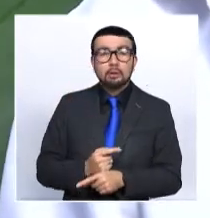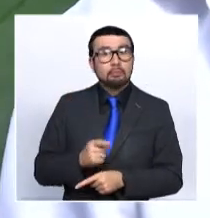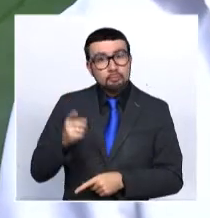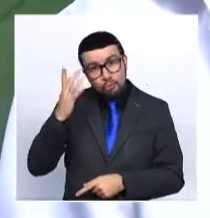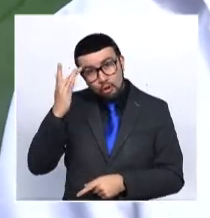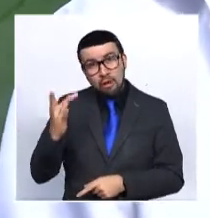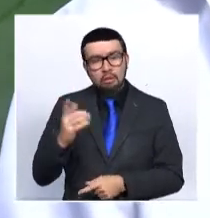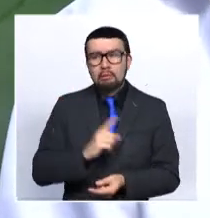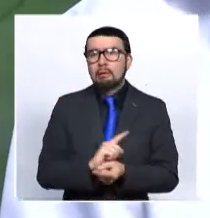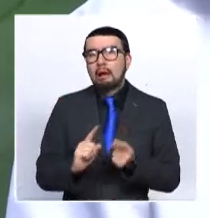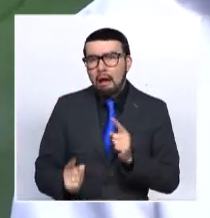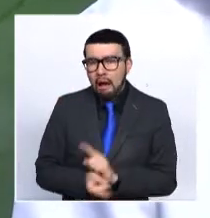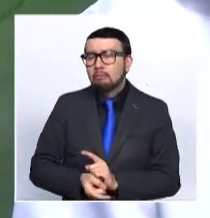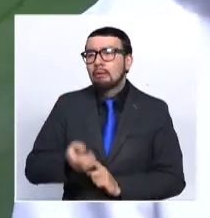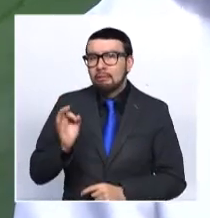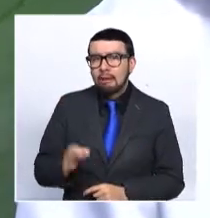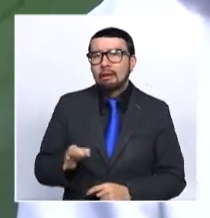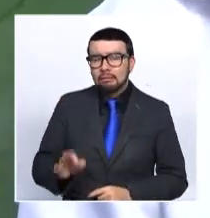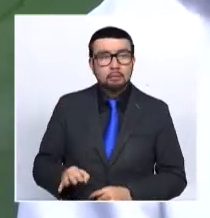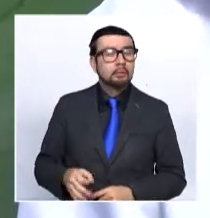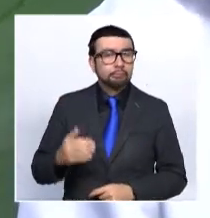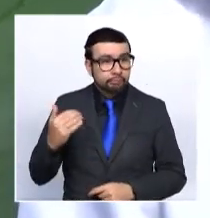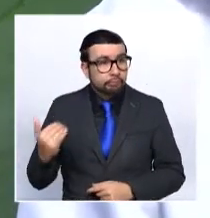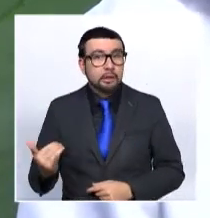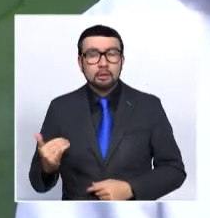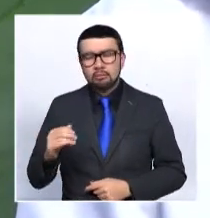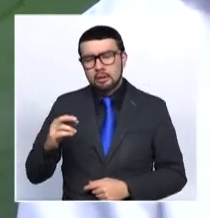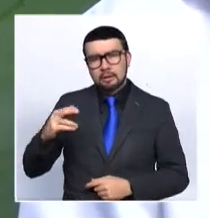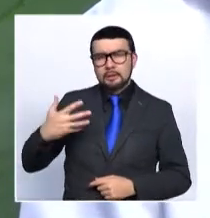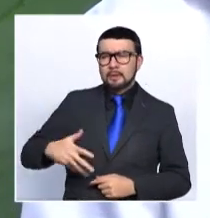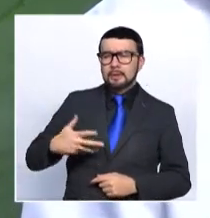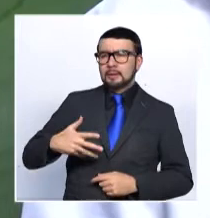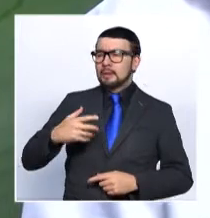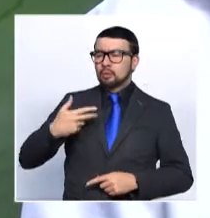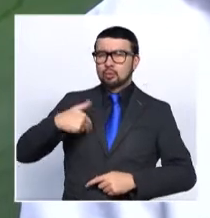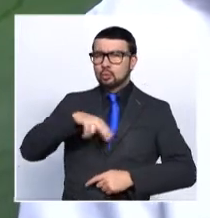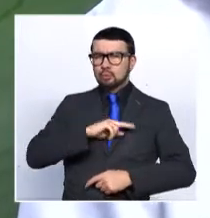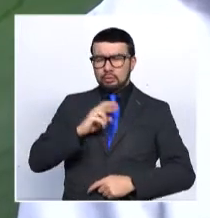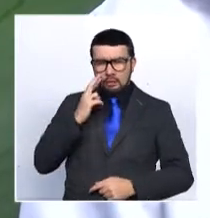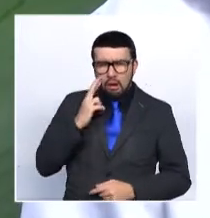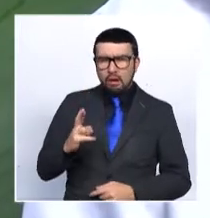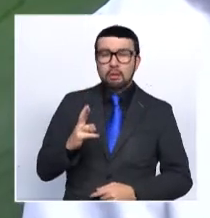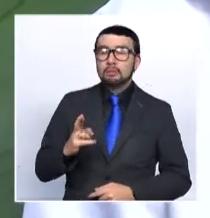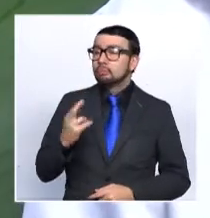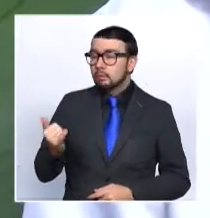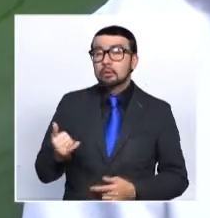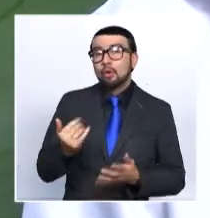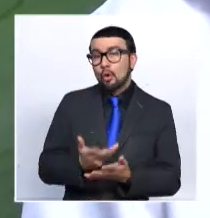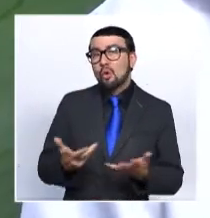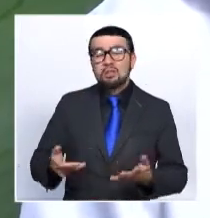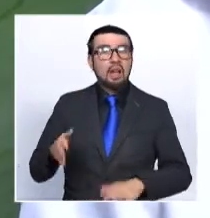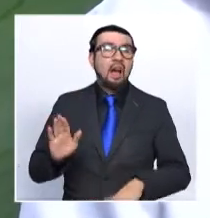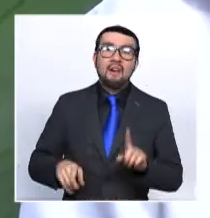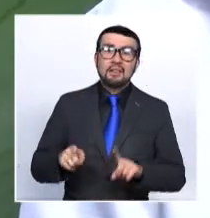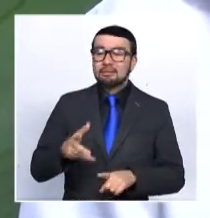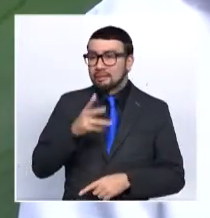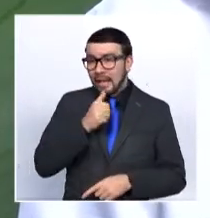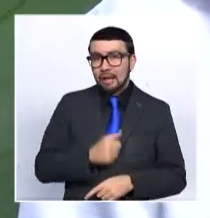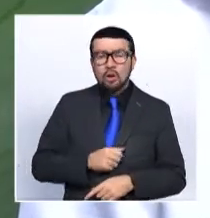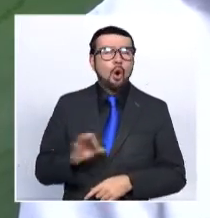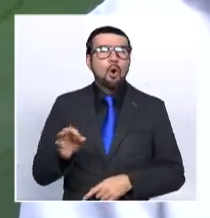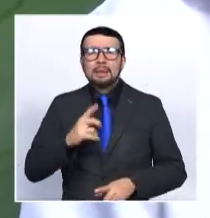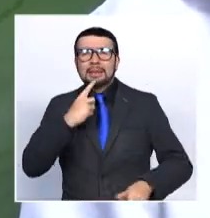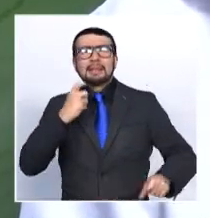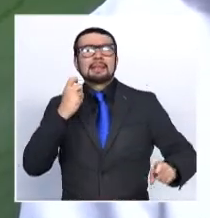cambian y porque todos los días nos encontramos pacientes que se vuelven un reto para nosotros, porque tienen cosas que uno a veces nunca ha visto o cosas muy complicadas